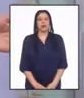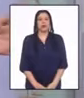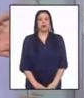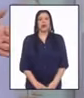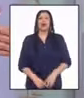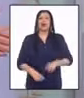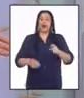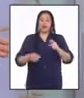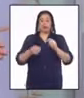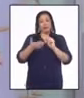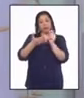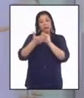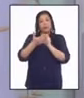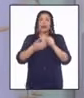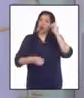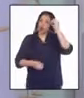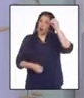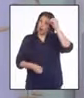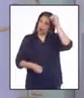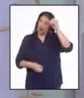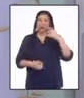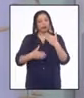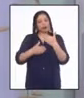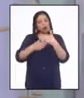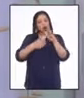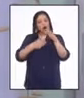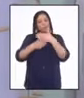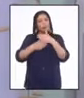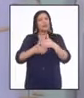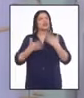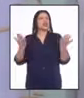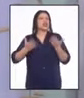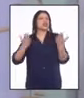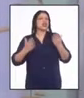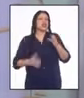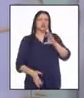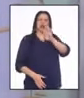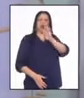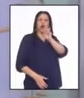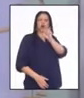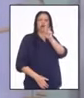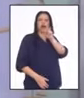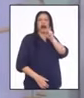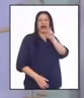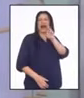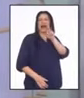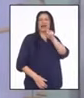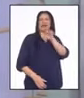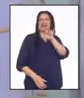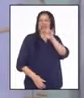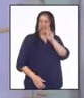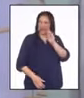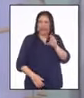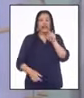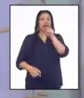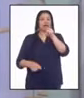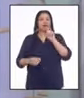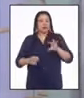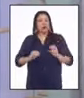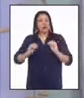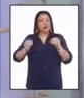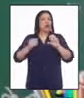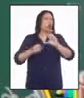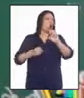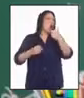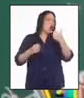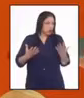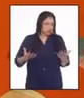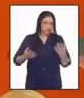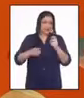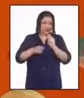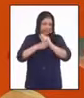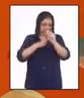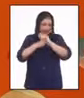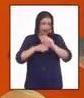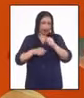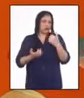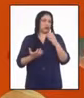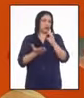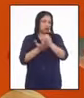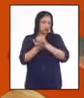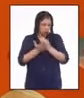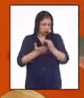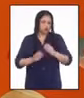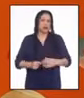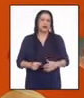Este artículo de opinión lo compartirán en un fanzine, el cual también contendrá los productos de otras áreas. Espera,